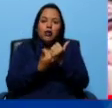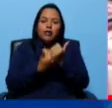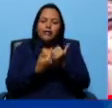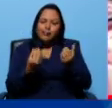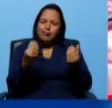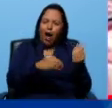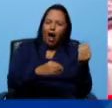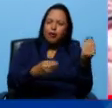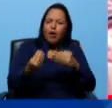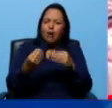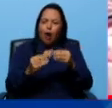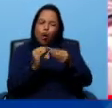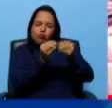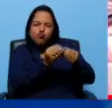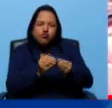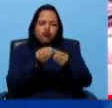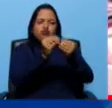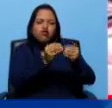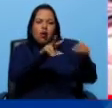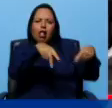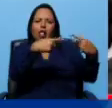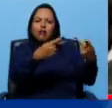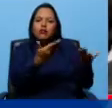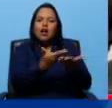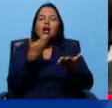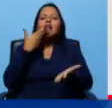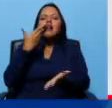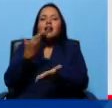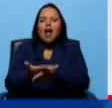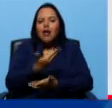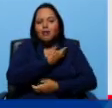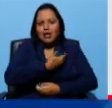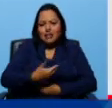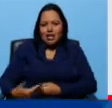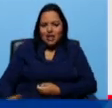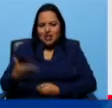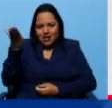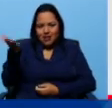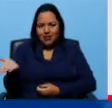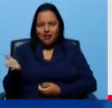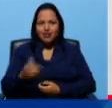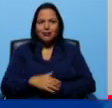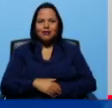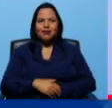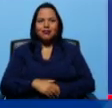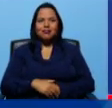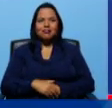arena para hacer nuestra bella escuela. Gracias, señor presidente.